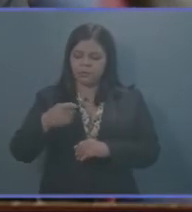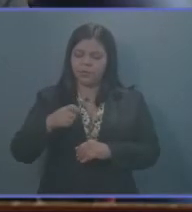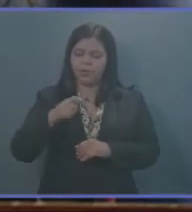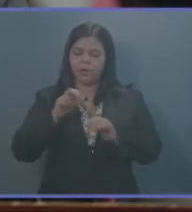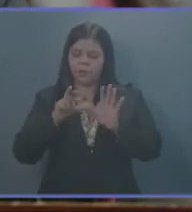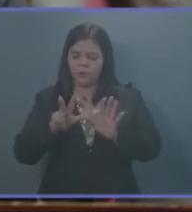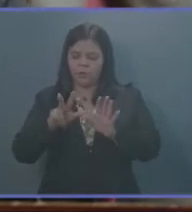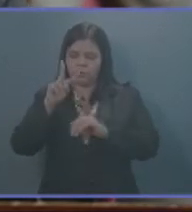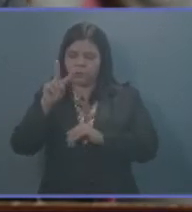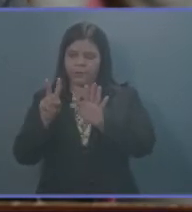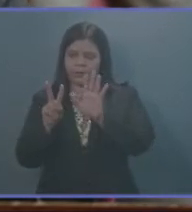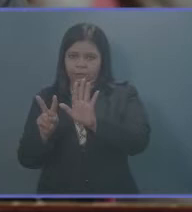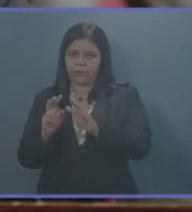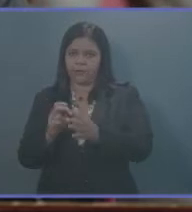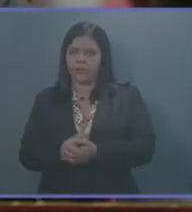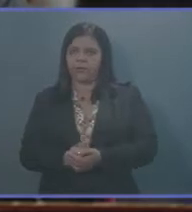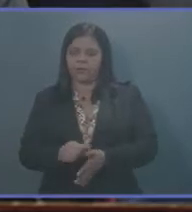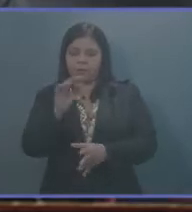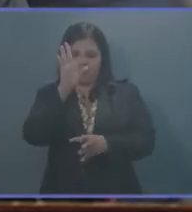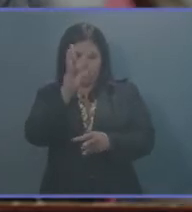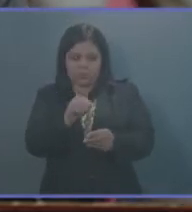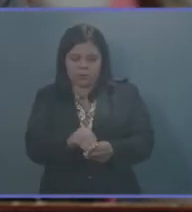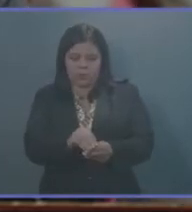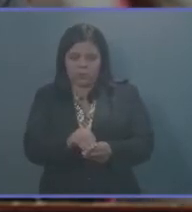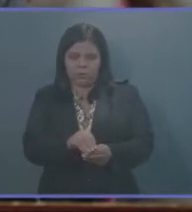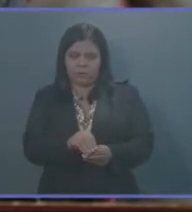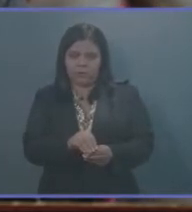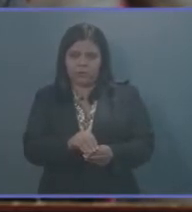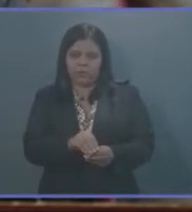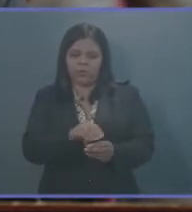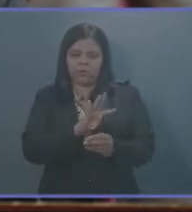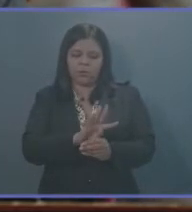41.601.827. Total,